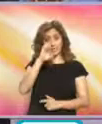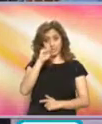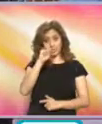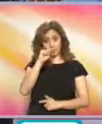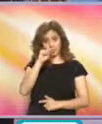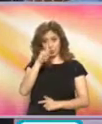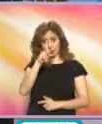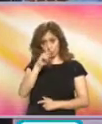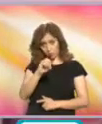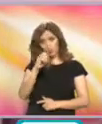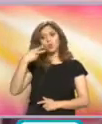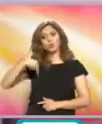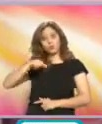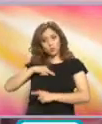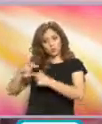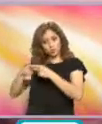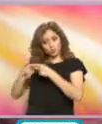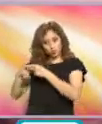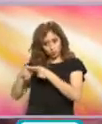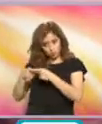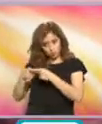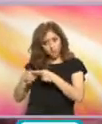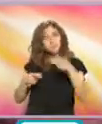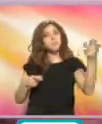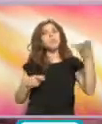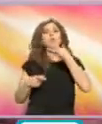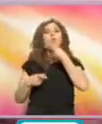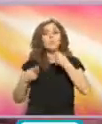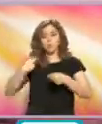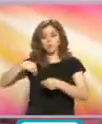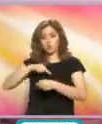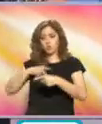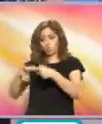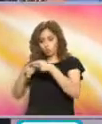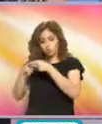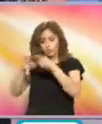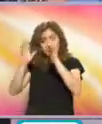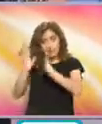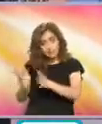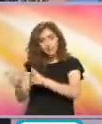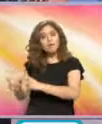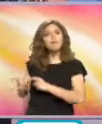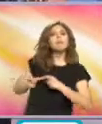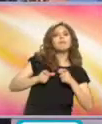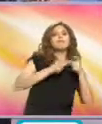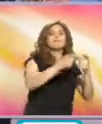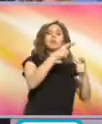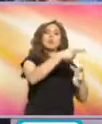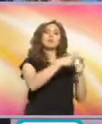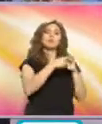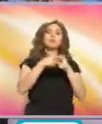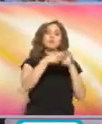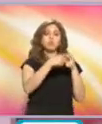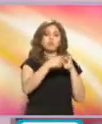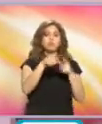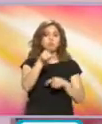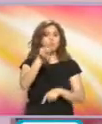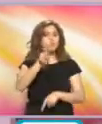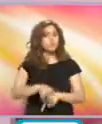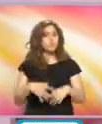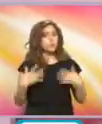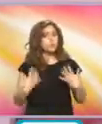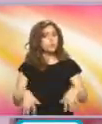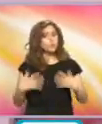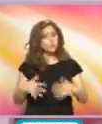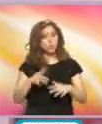del Coque fue coproducir con nosotros el disco, perfecto. finalmente. Porque tiene Ustedes razón, están súper Oliver. adentro entonces de Sí, su de música. verdad que Exactamente. hacemos todo,